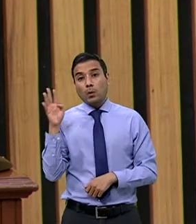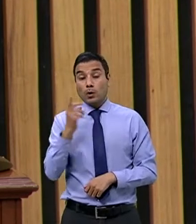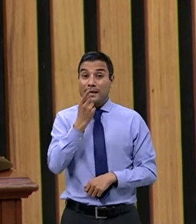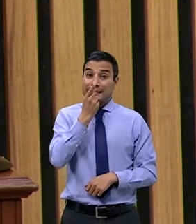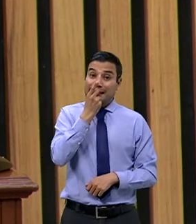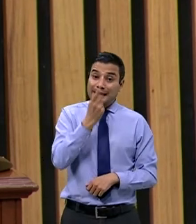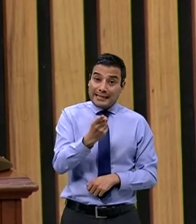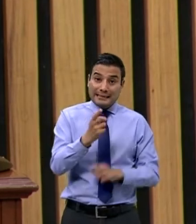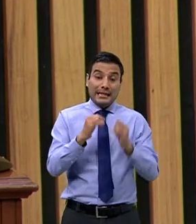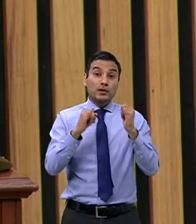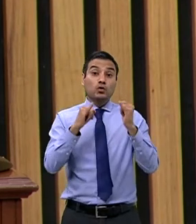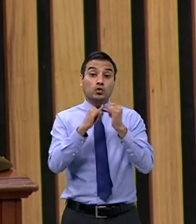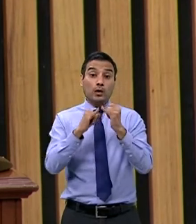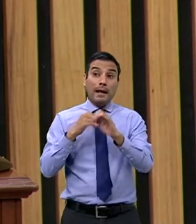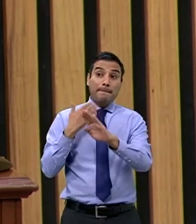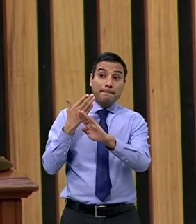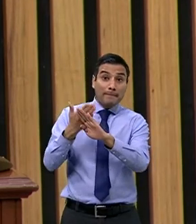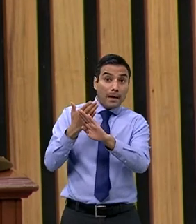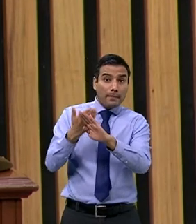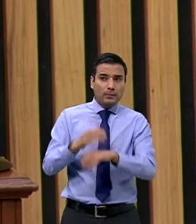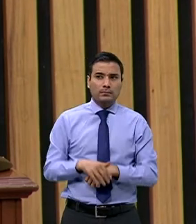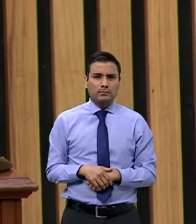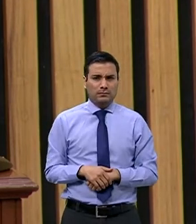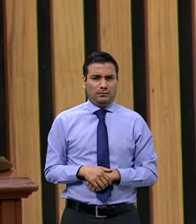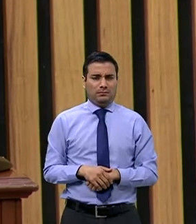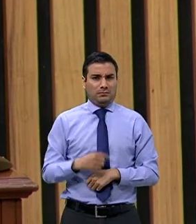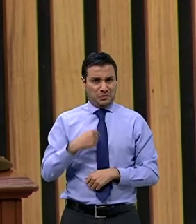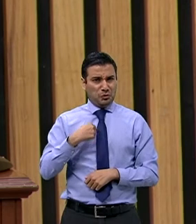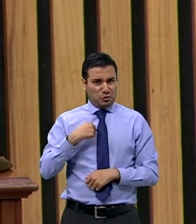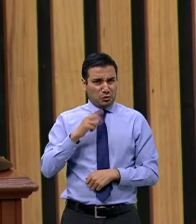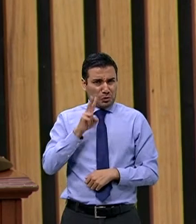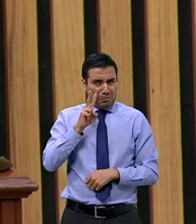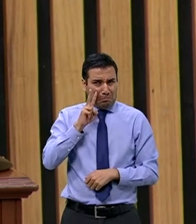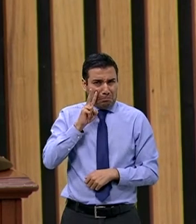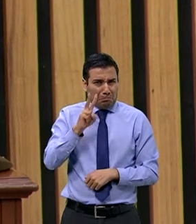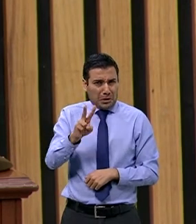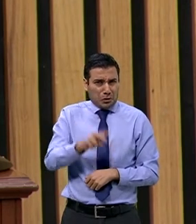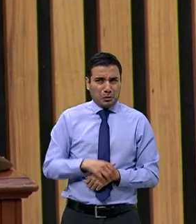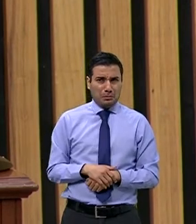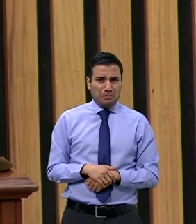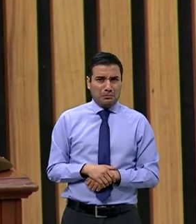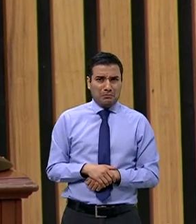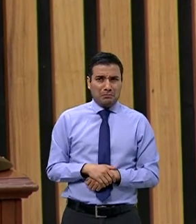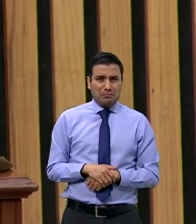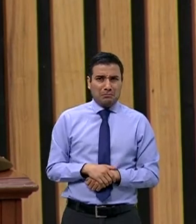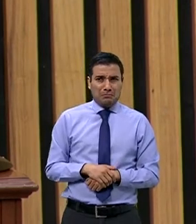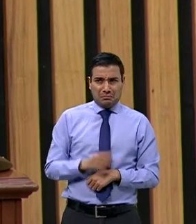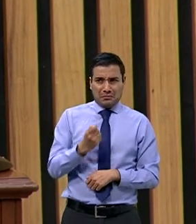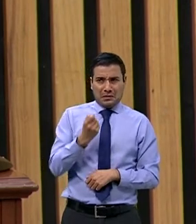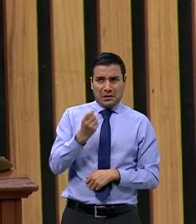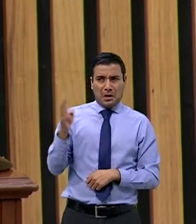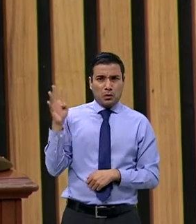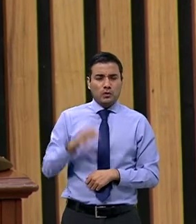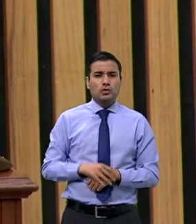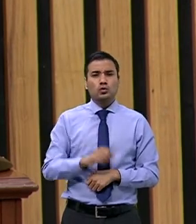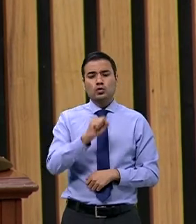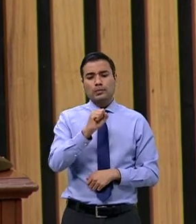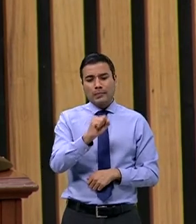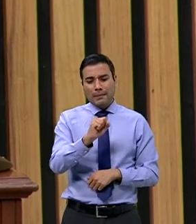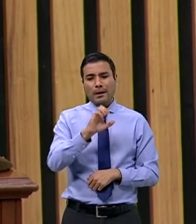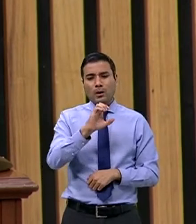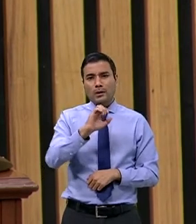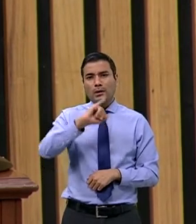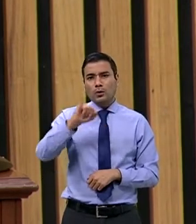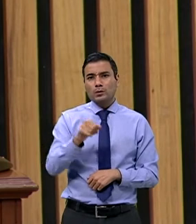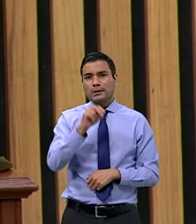a muchos actores criticando señalando incluso de no estando a la propia suprema corte de justicia